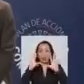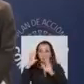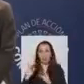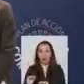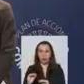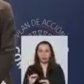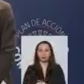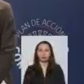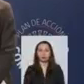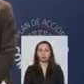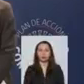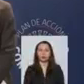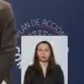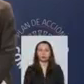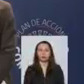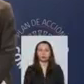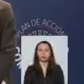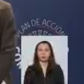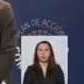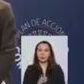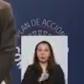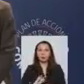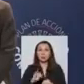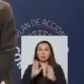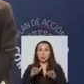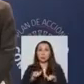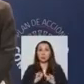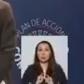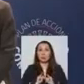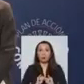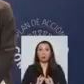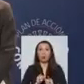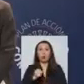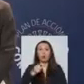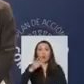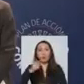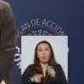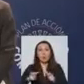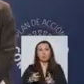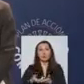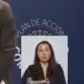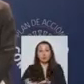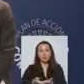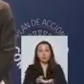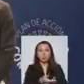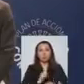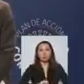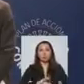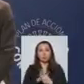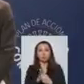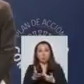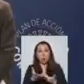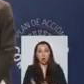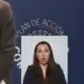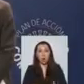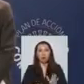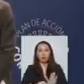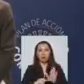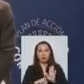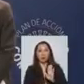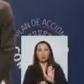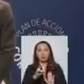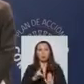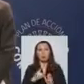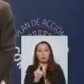cuadro doy que le den unas pastillas de visviri parangaricutiro en mi cuadro línea pero si no hay pastillas de visviri parangaricutiro